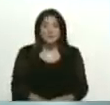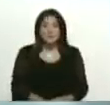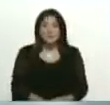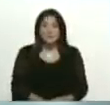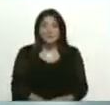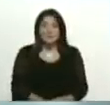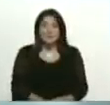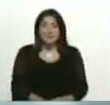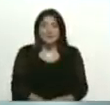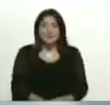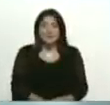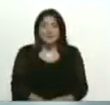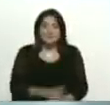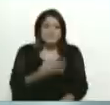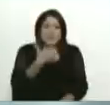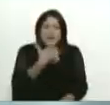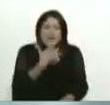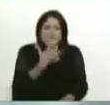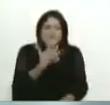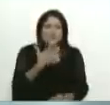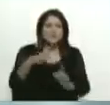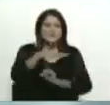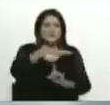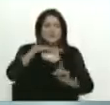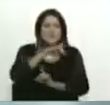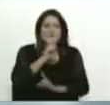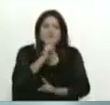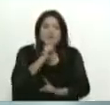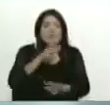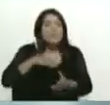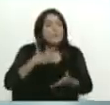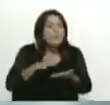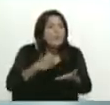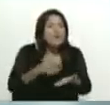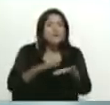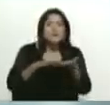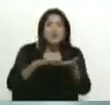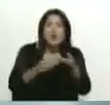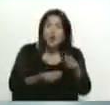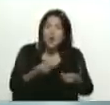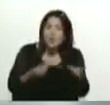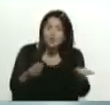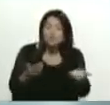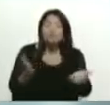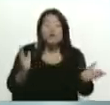disenso, toda contradicción se resuelva por la vía de los votos, por